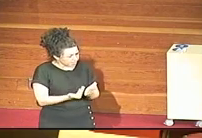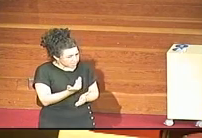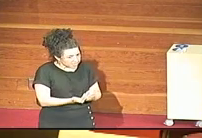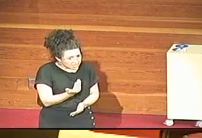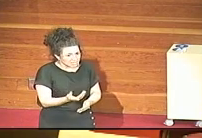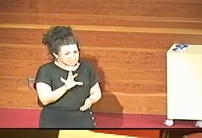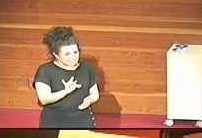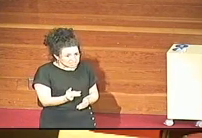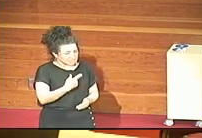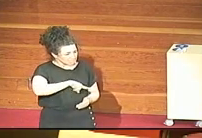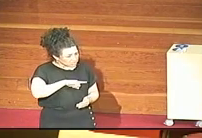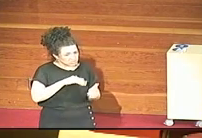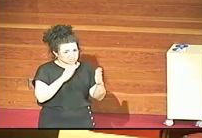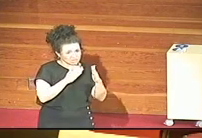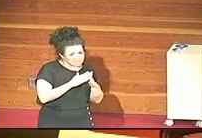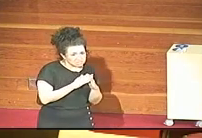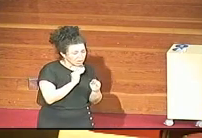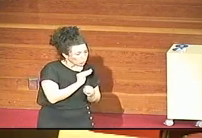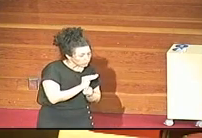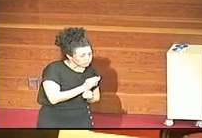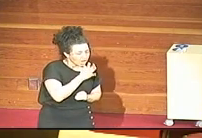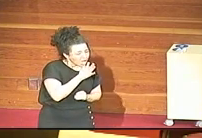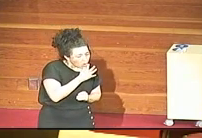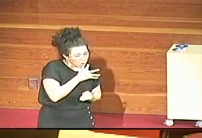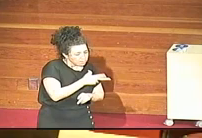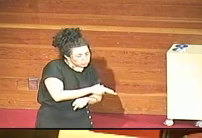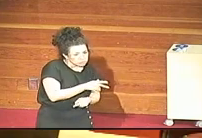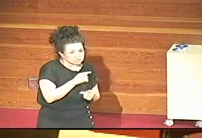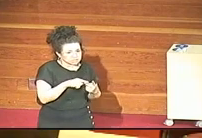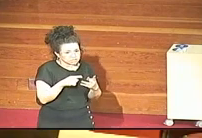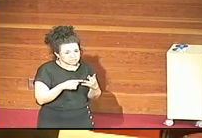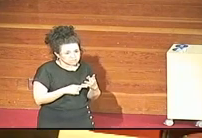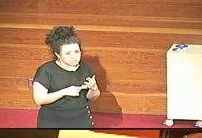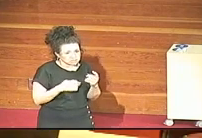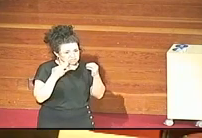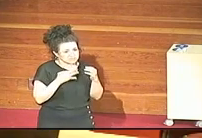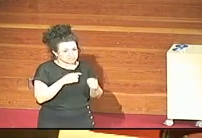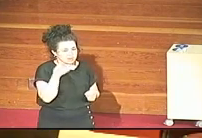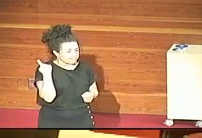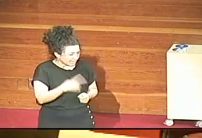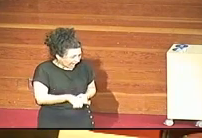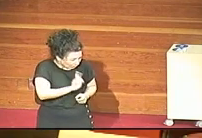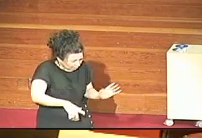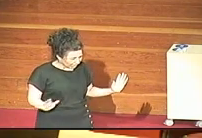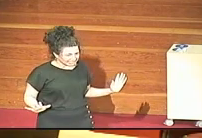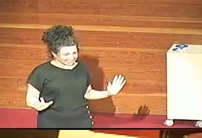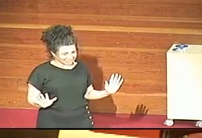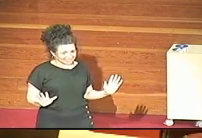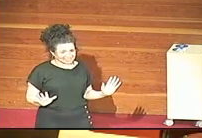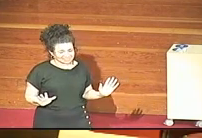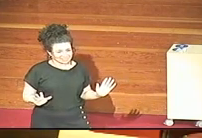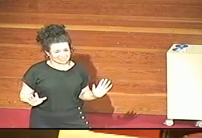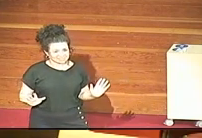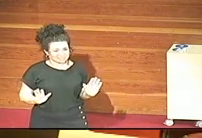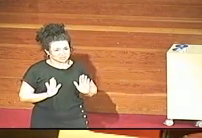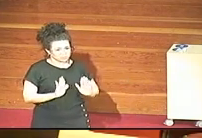ya nos vamos cuidando en casa de inusa el agua de esto lo otro y siempre hacemos pecados yo la primera ellos también pero